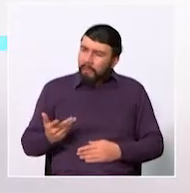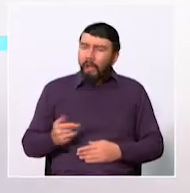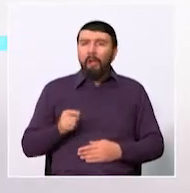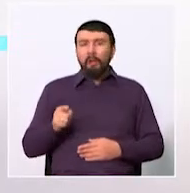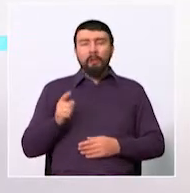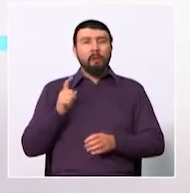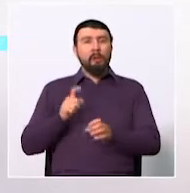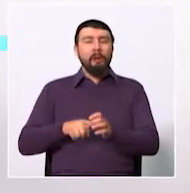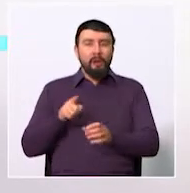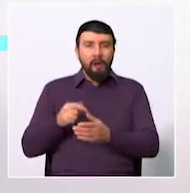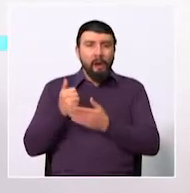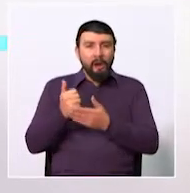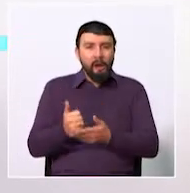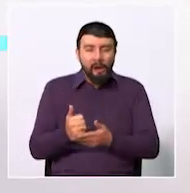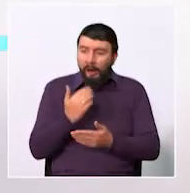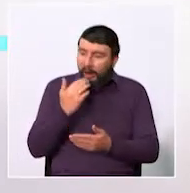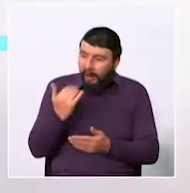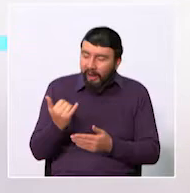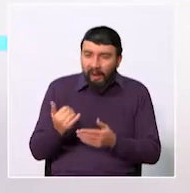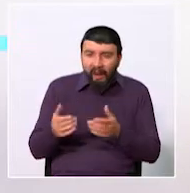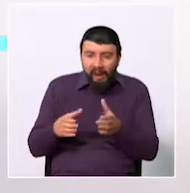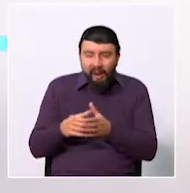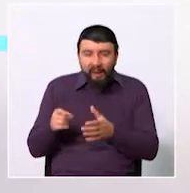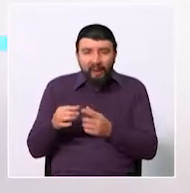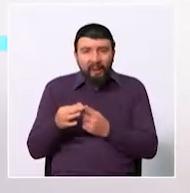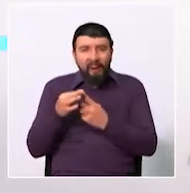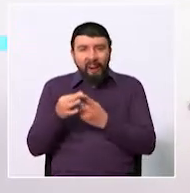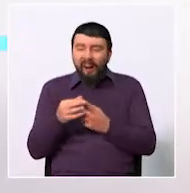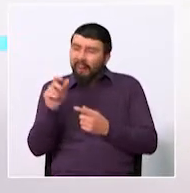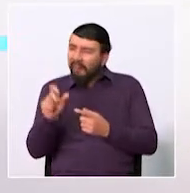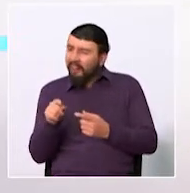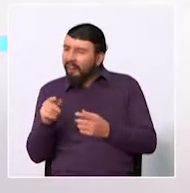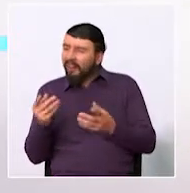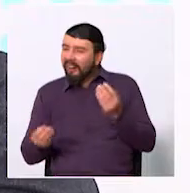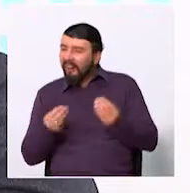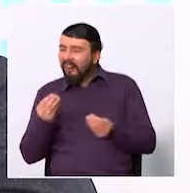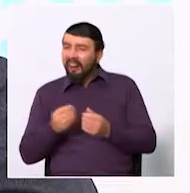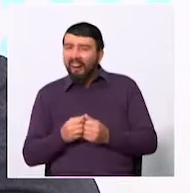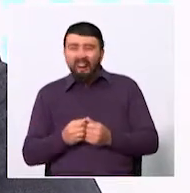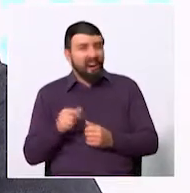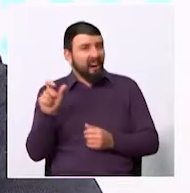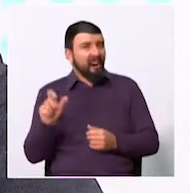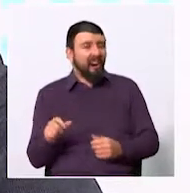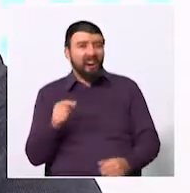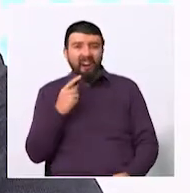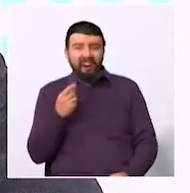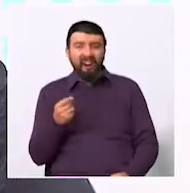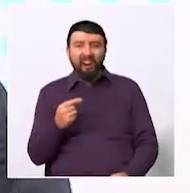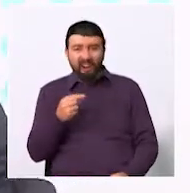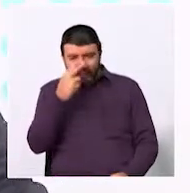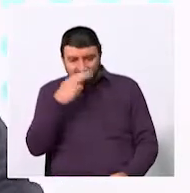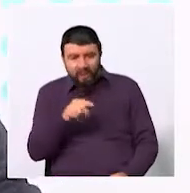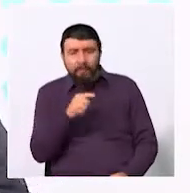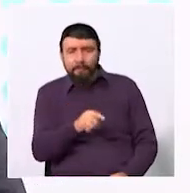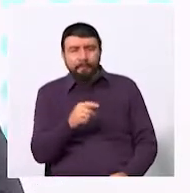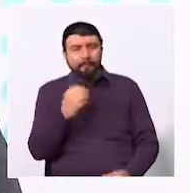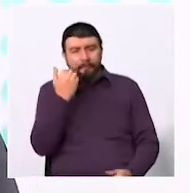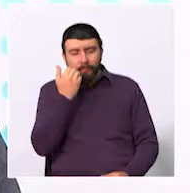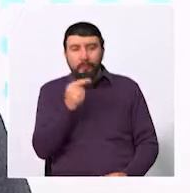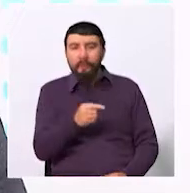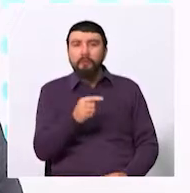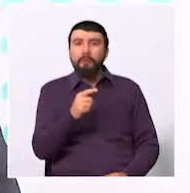en el caso personalizado del paciente rodar y van a operar a mi hijo de frenillo lingual